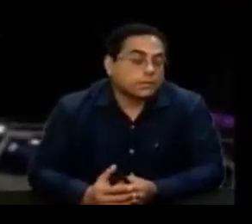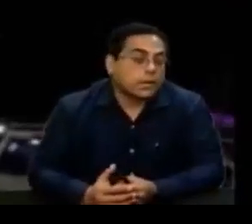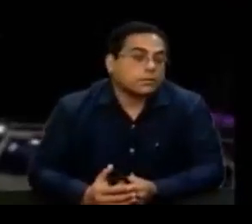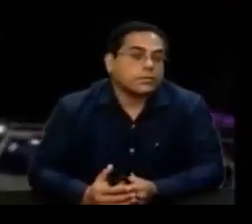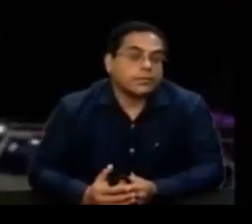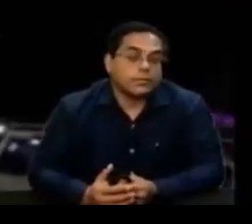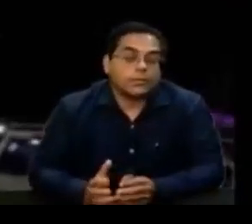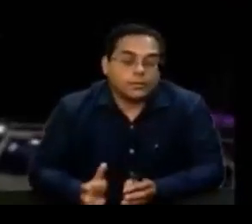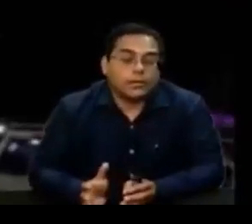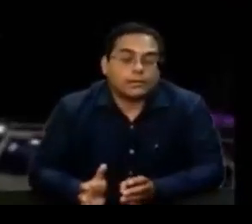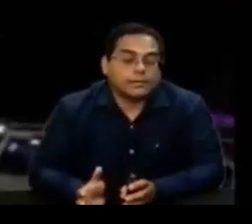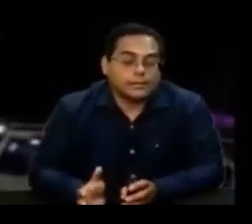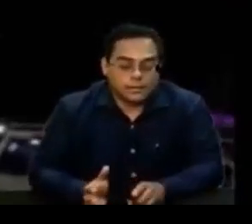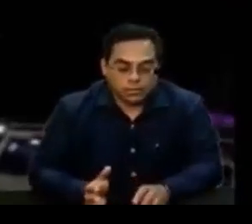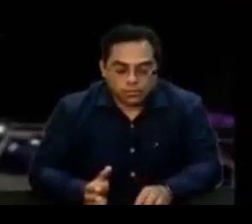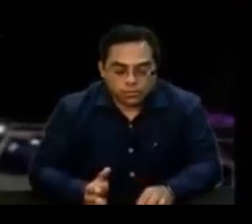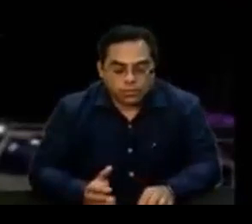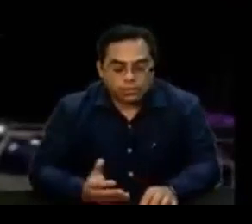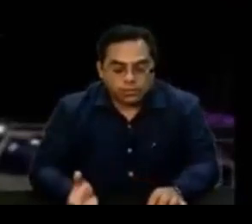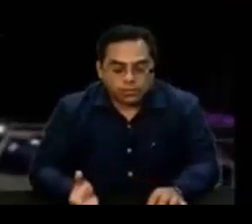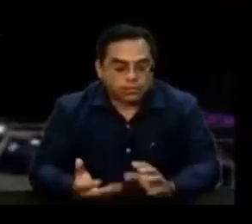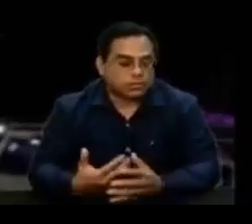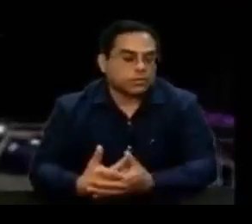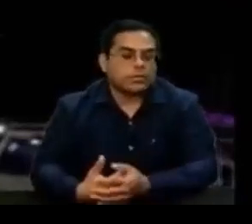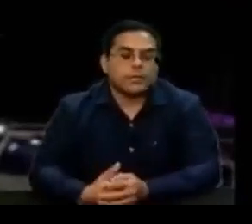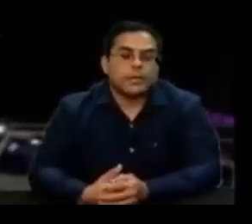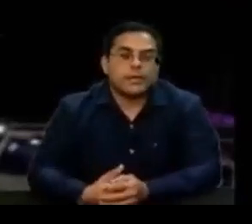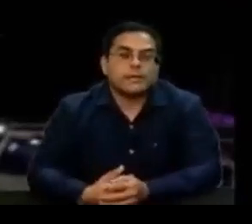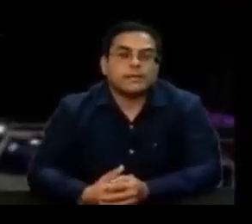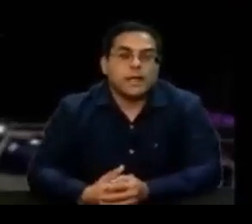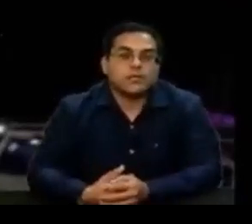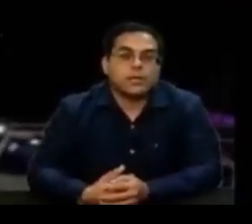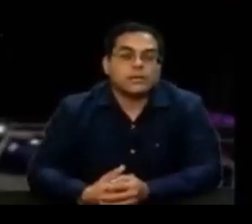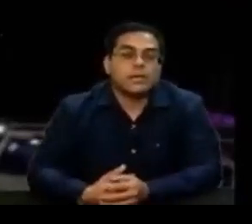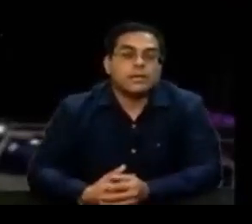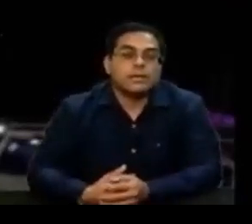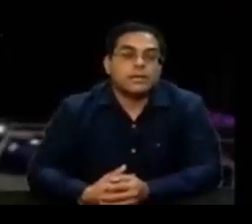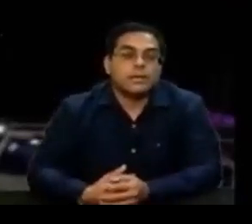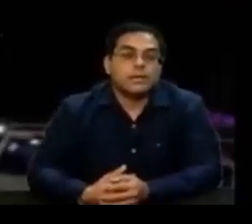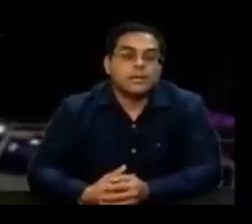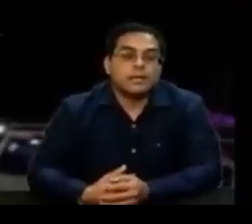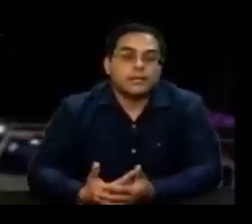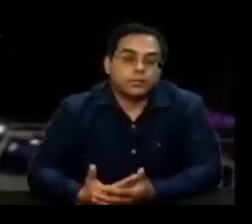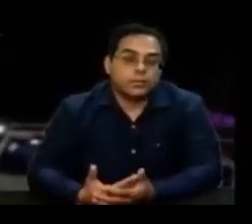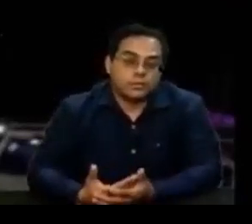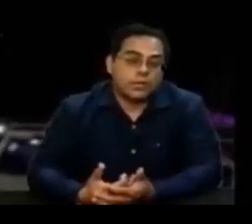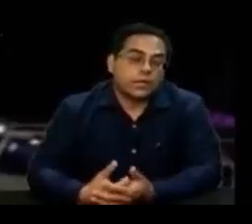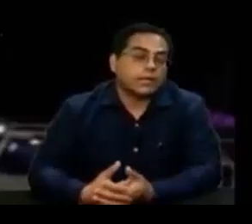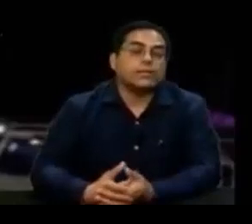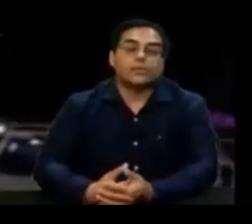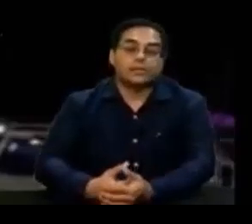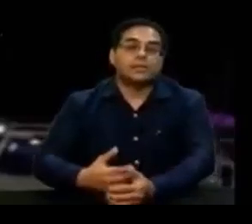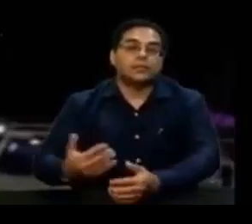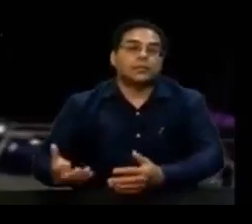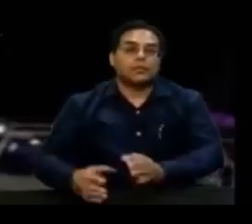otras causas también. Bueno, antes de continuar con esto, tengo que platicarles de las causas de las fracturas. Una eran